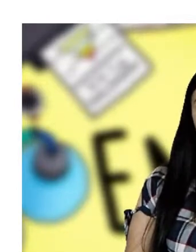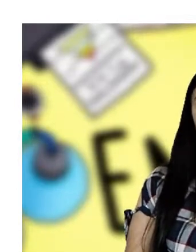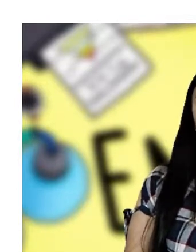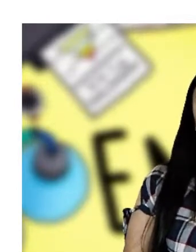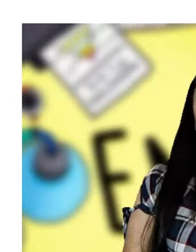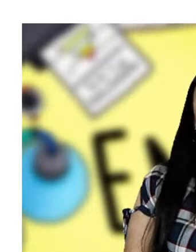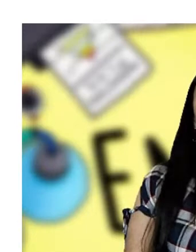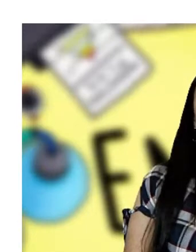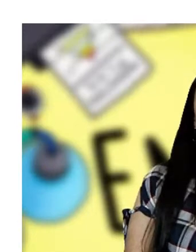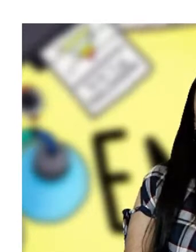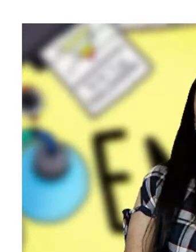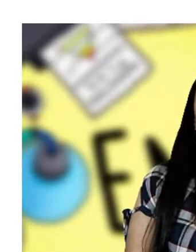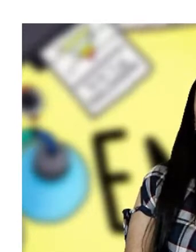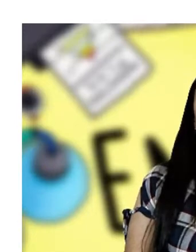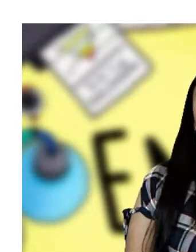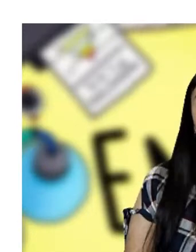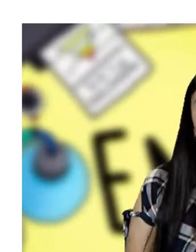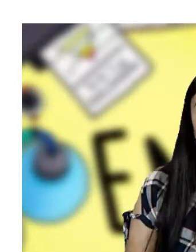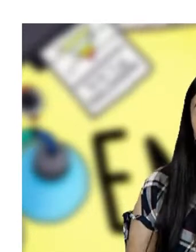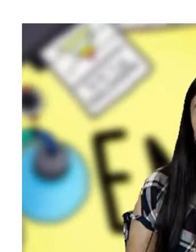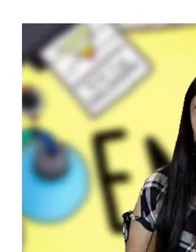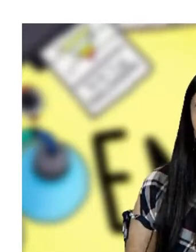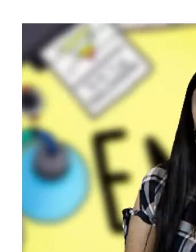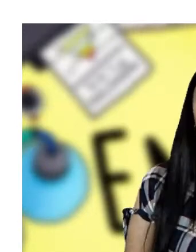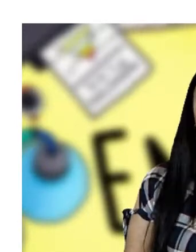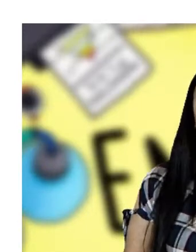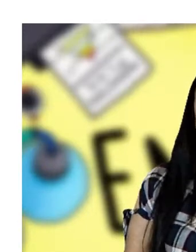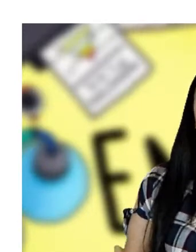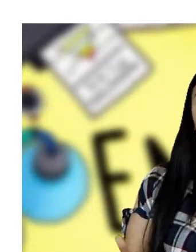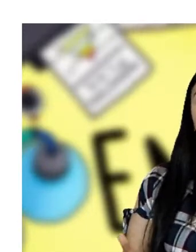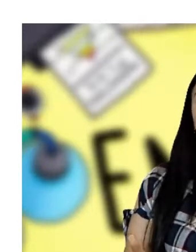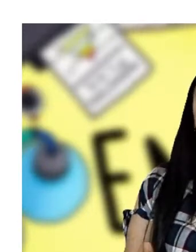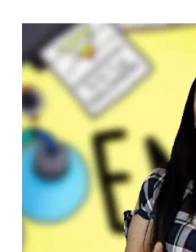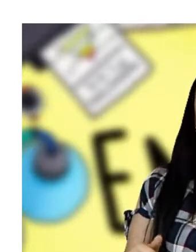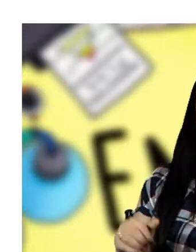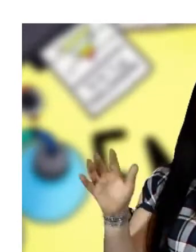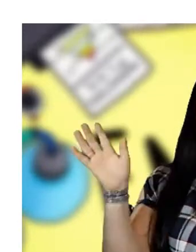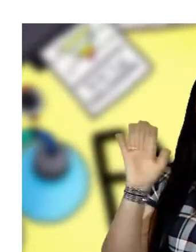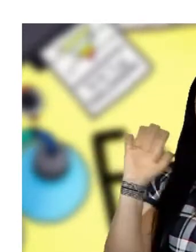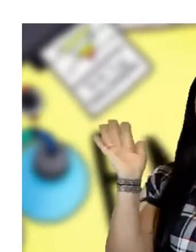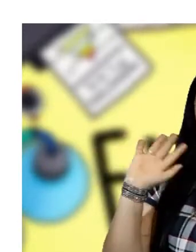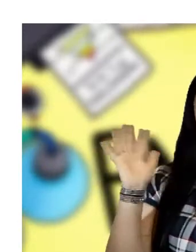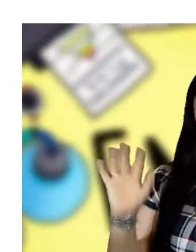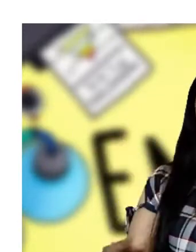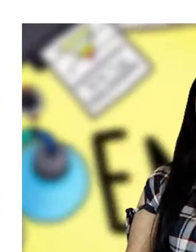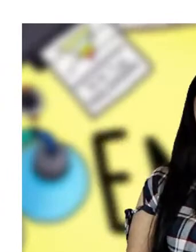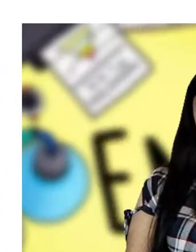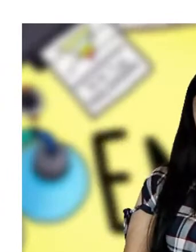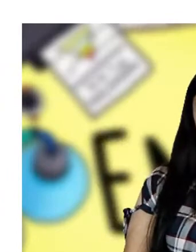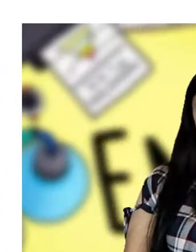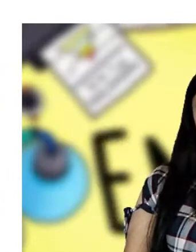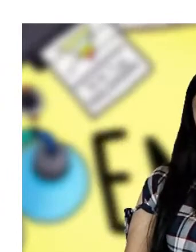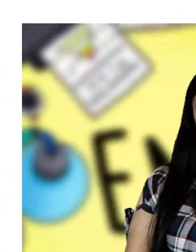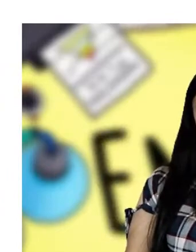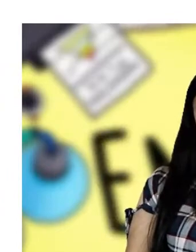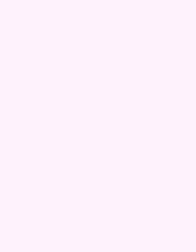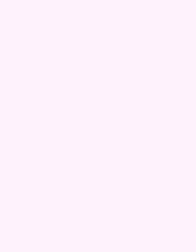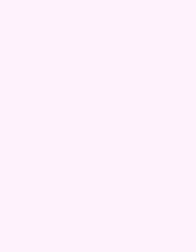participation, people. So see you next time. Have a good night and goodbye.